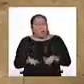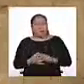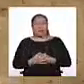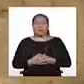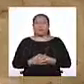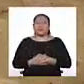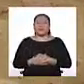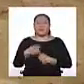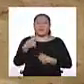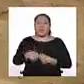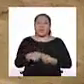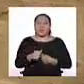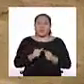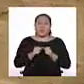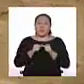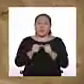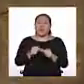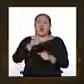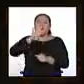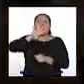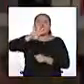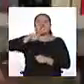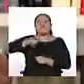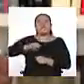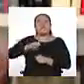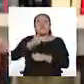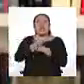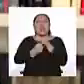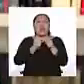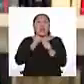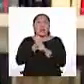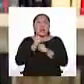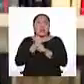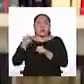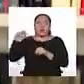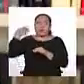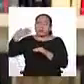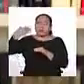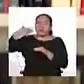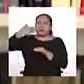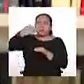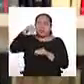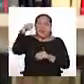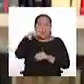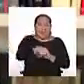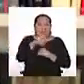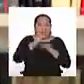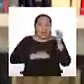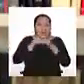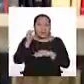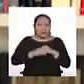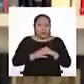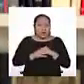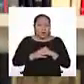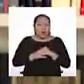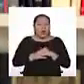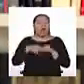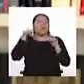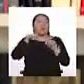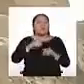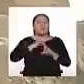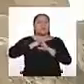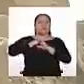El hecho que haya sobrevivido más de 4.000 años nos está hablando de que esta primera arquitectura antisísmica